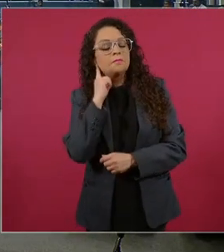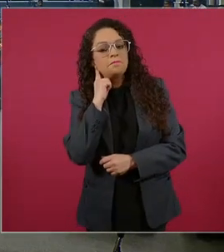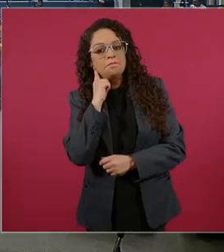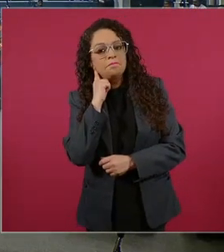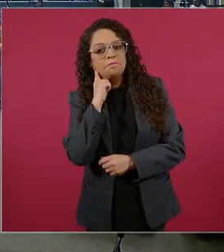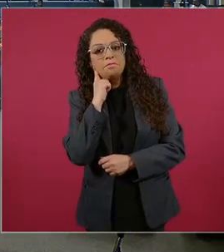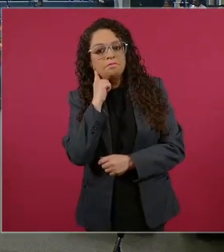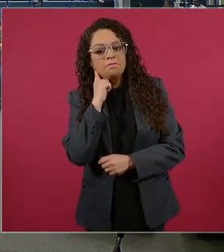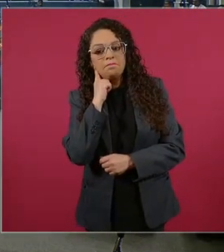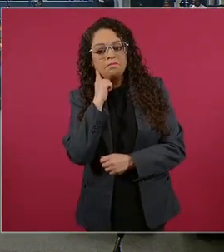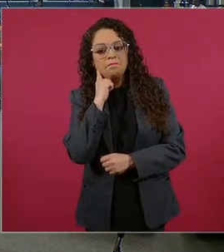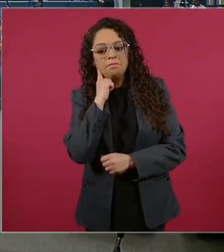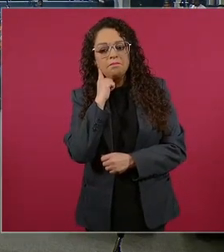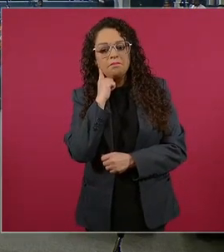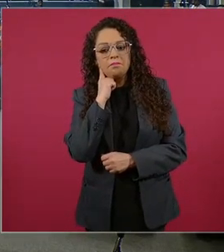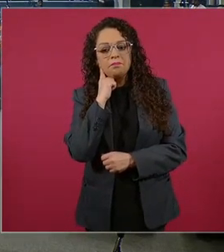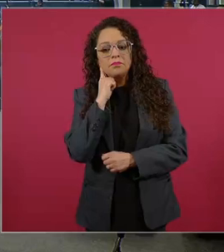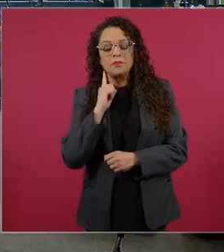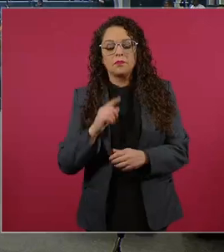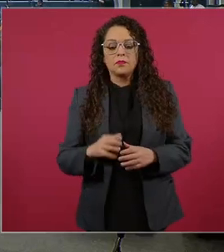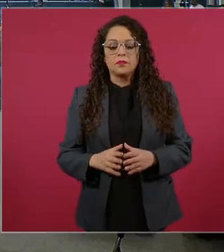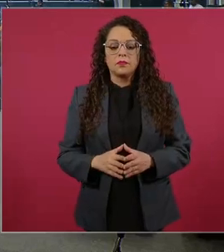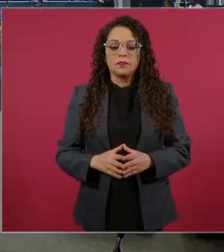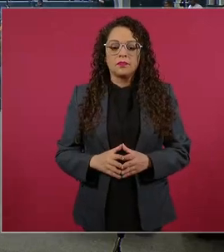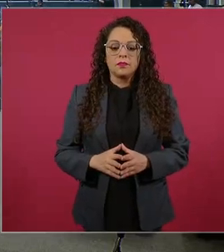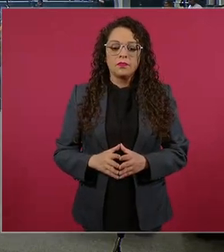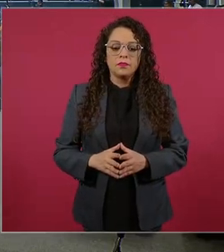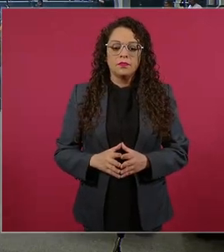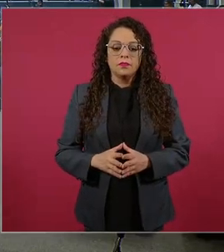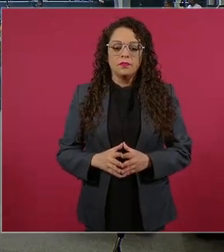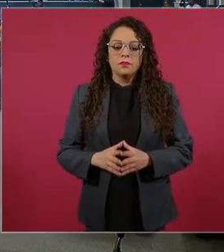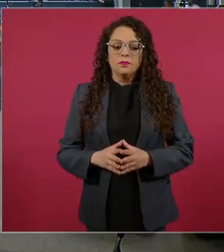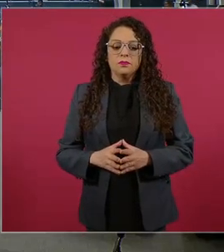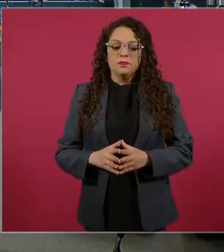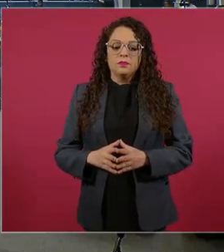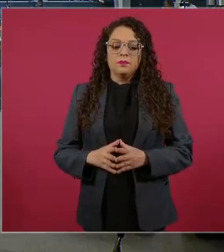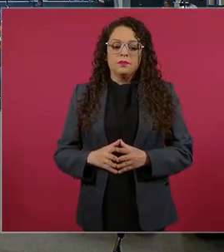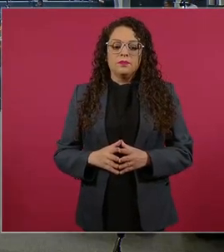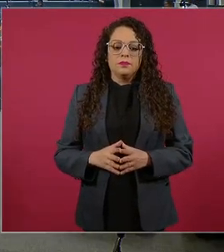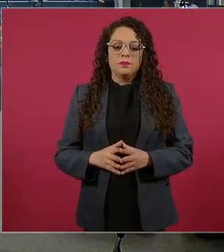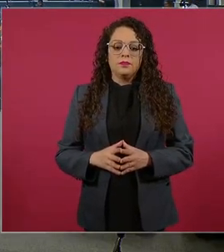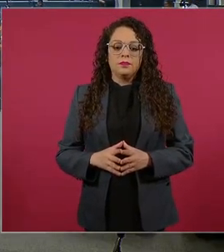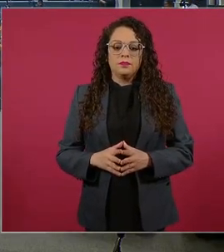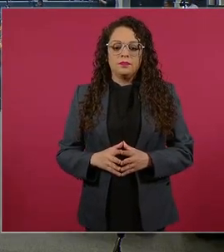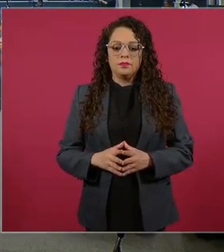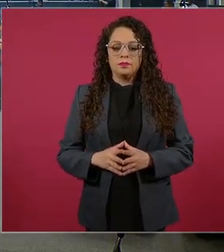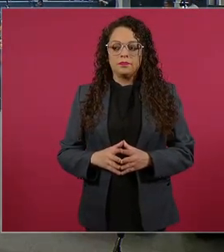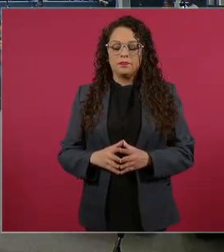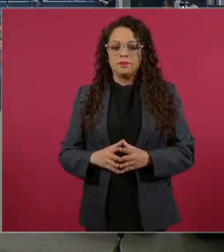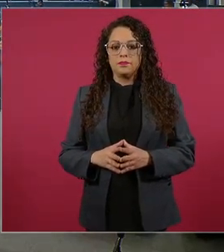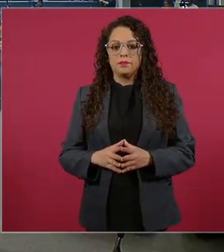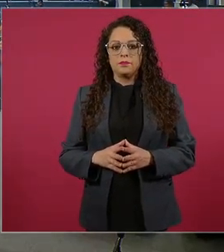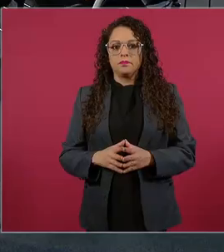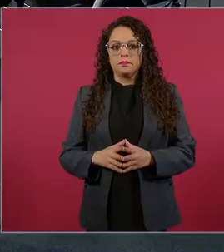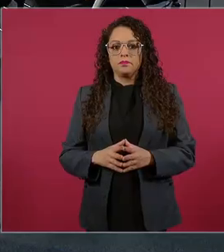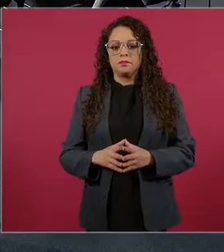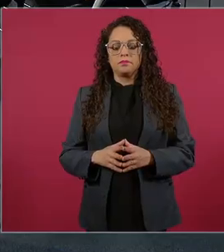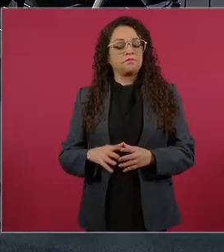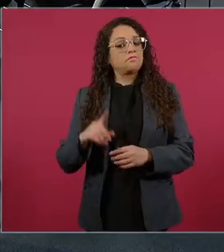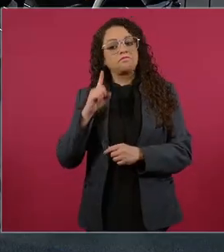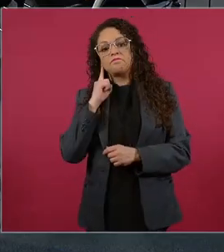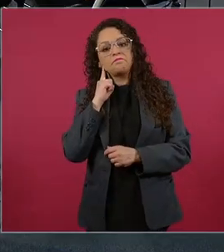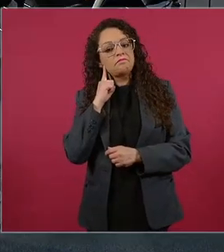Cuando lo publicado por el New York Times, que dijo el New York Times que Donald Trump había